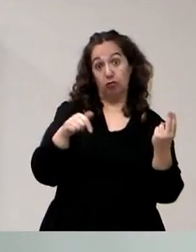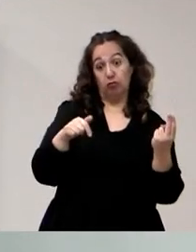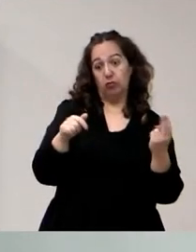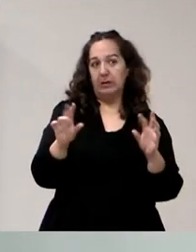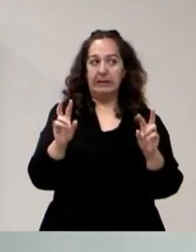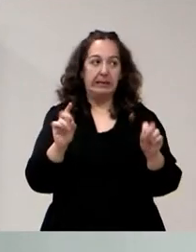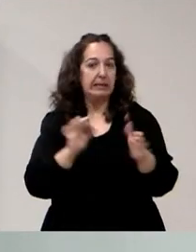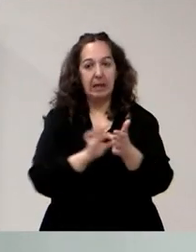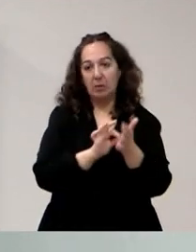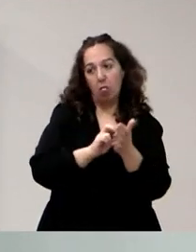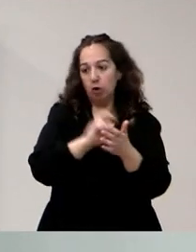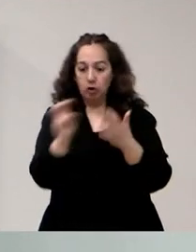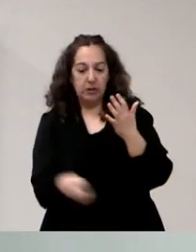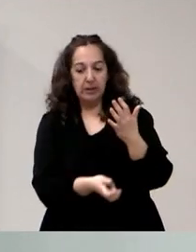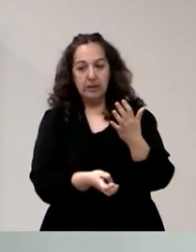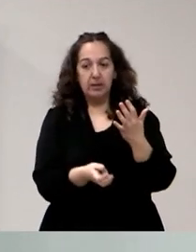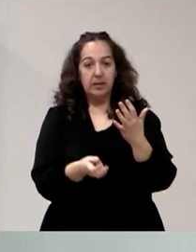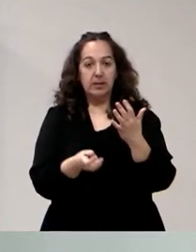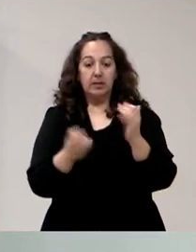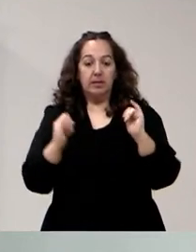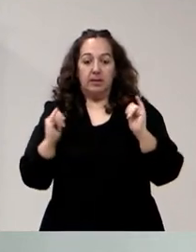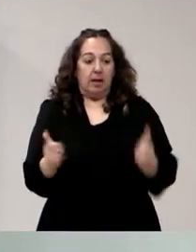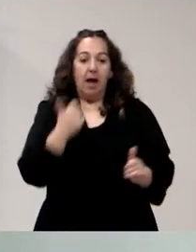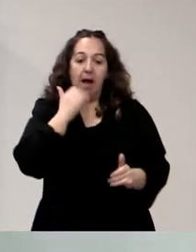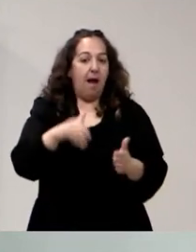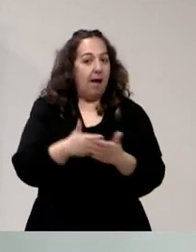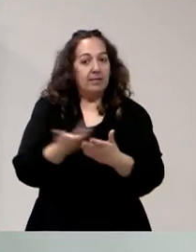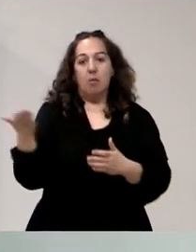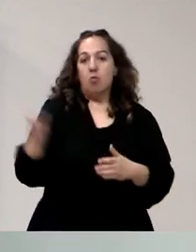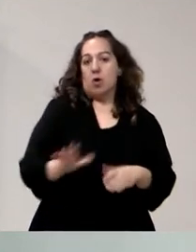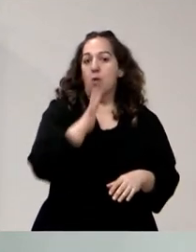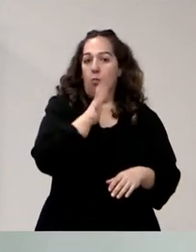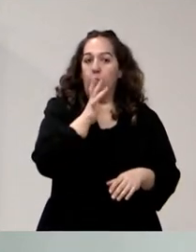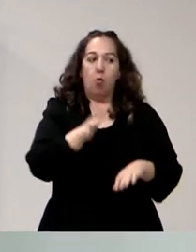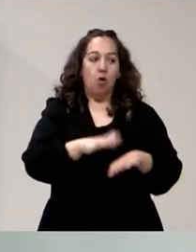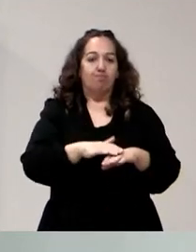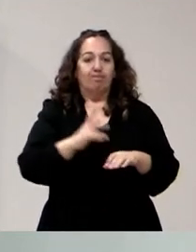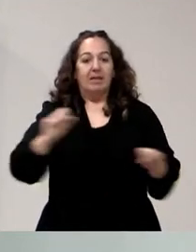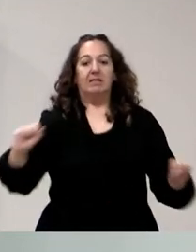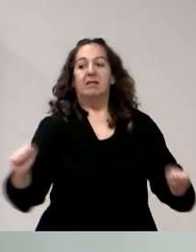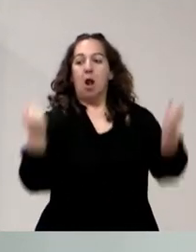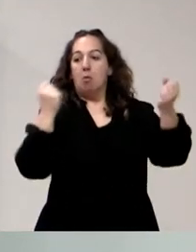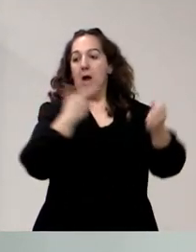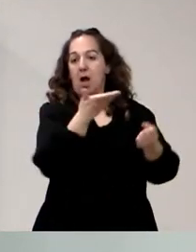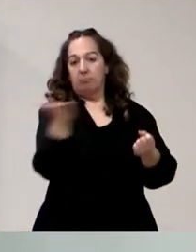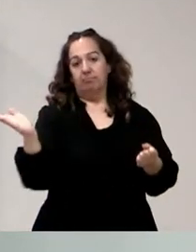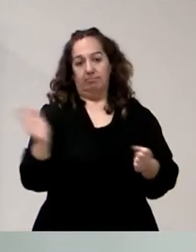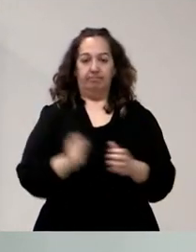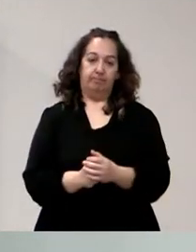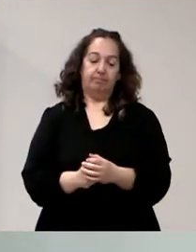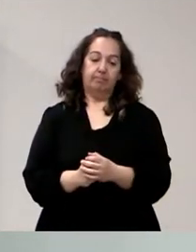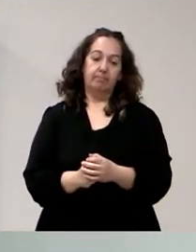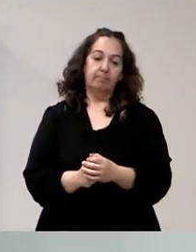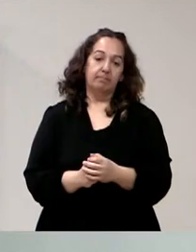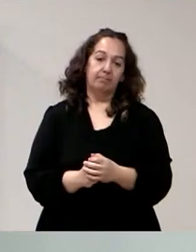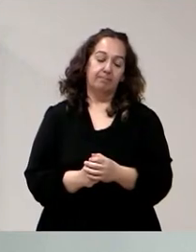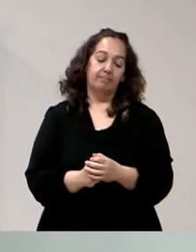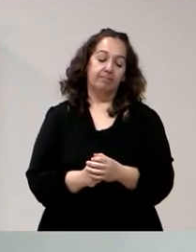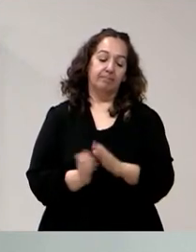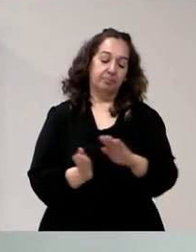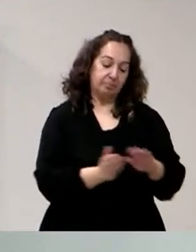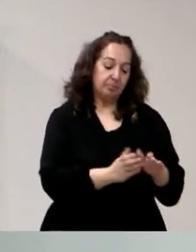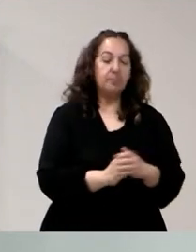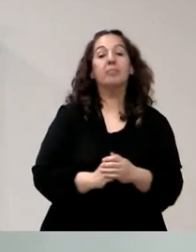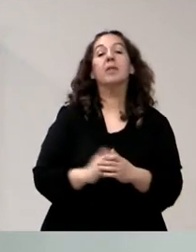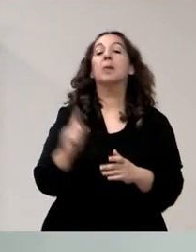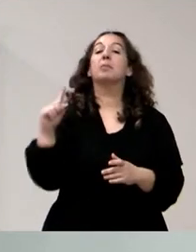tipo de servicios que bueno llegan al extremo de entregar su vida para para intentar salvarla de los demás primer lugar